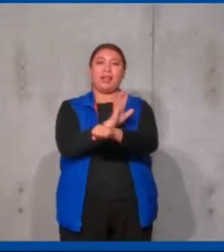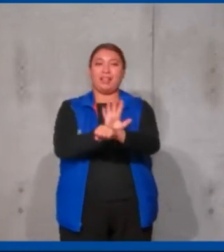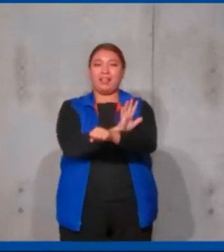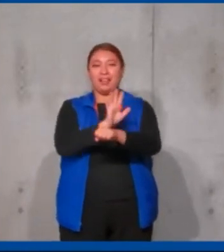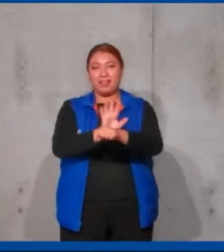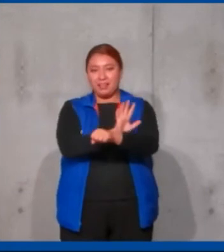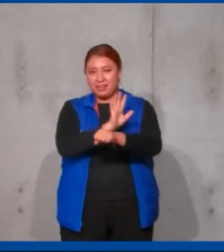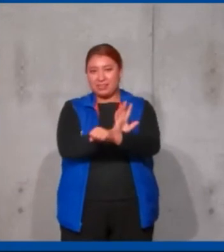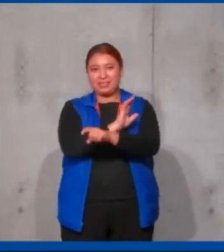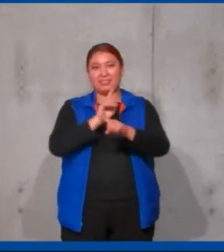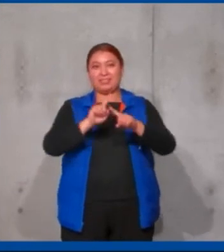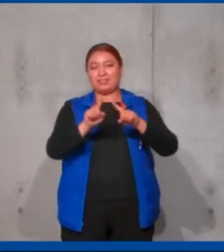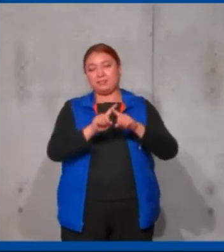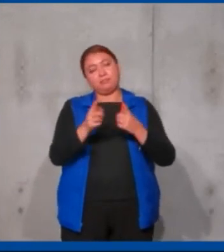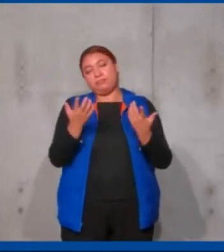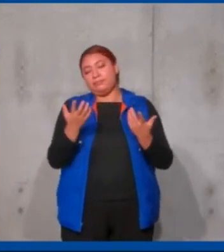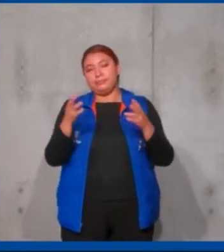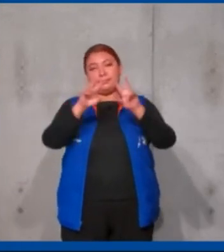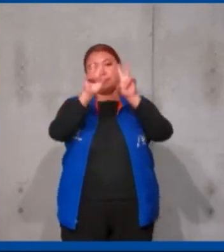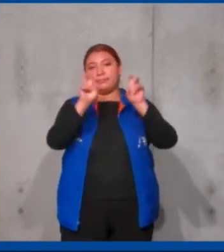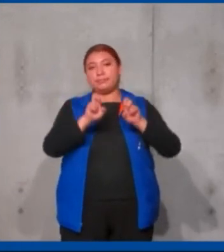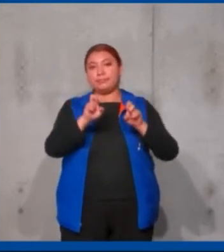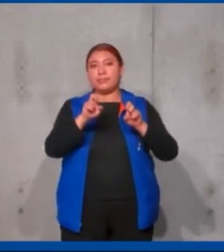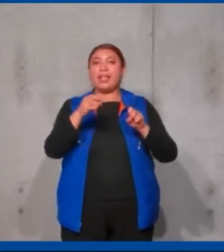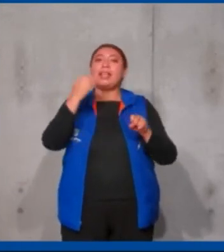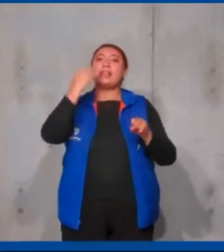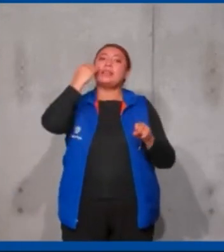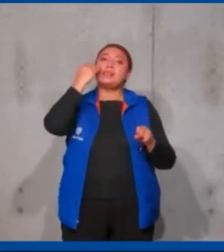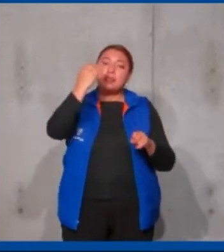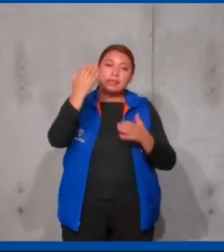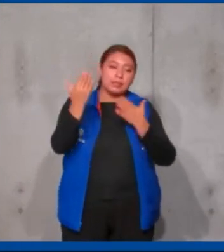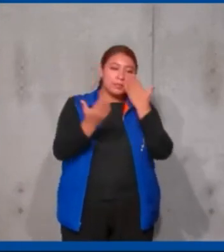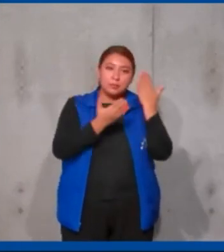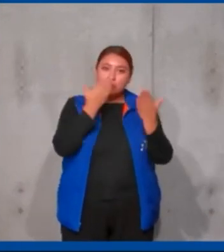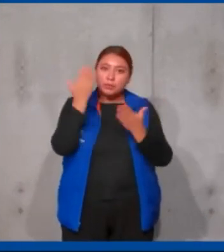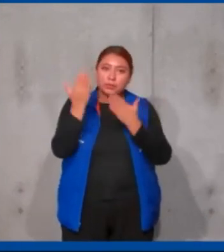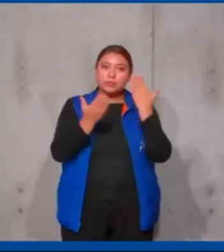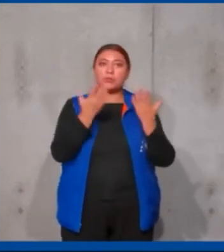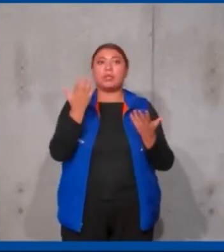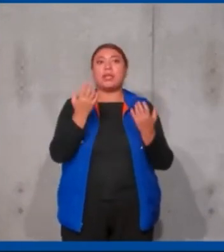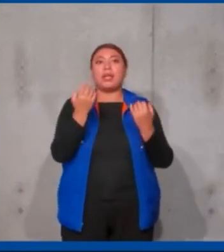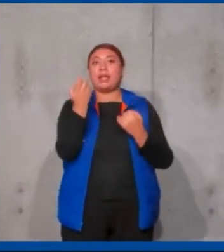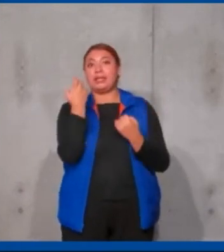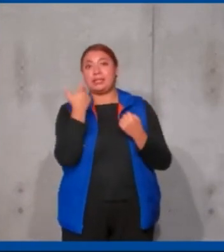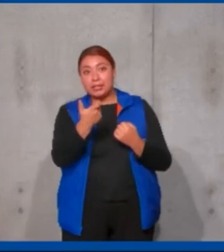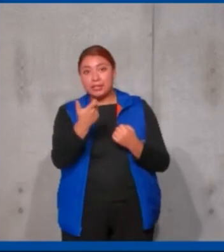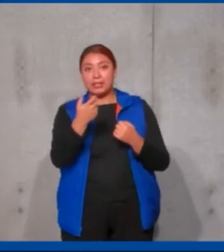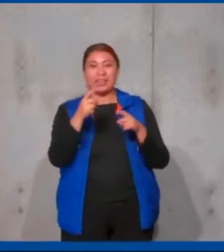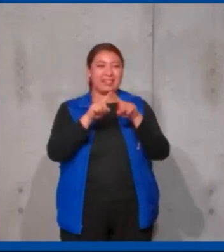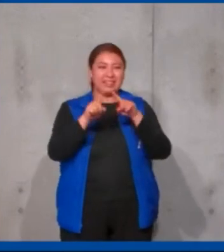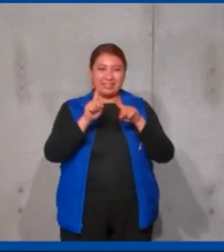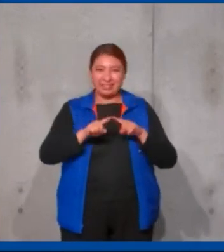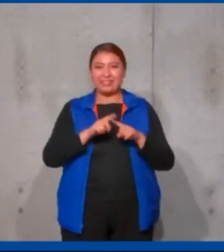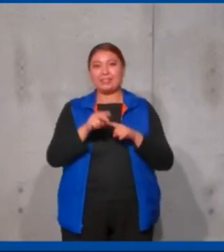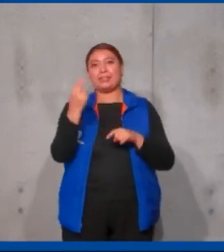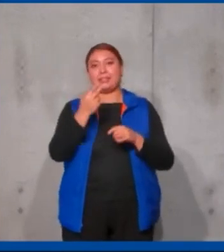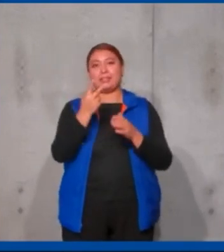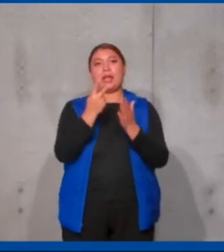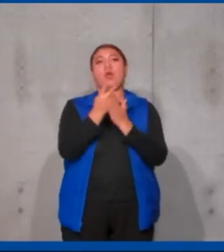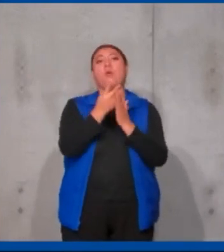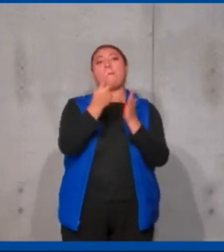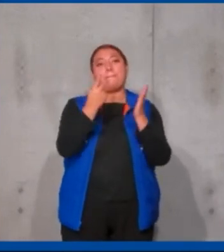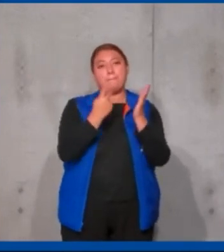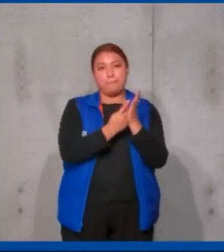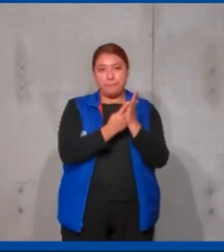es un tema que lo podamos hacer de un día para otro, porque implica una gran cantidad de recursos económicos. Entonces habrá que